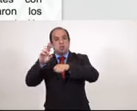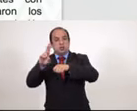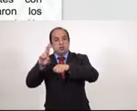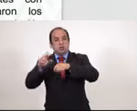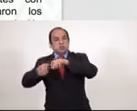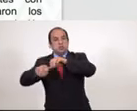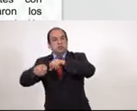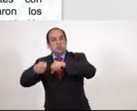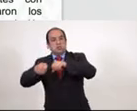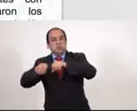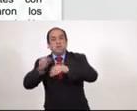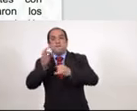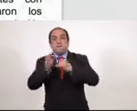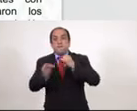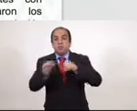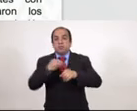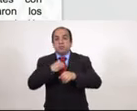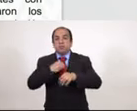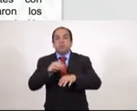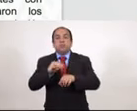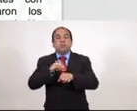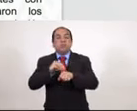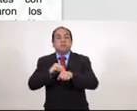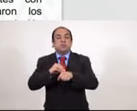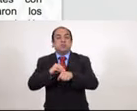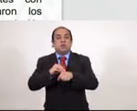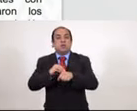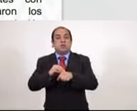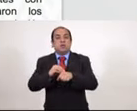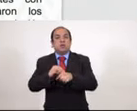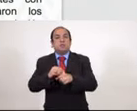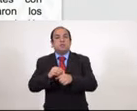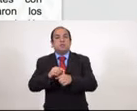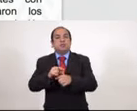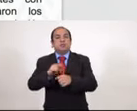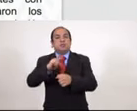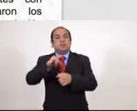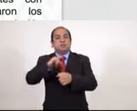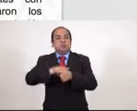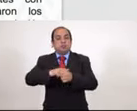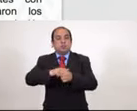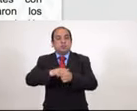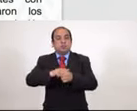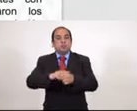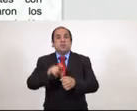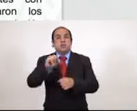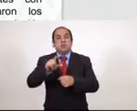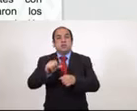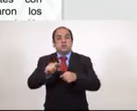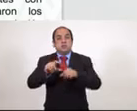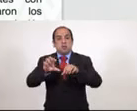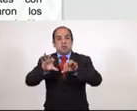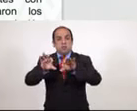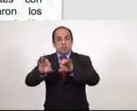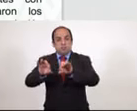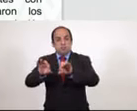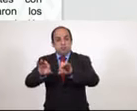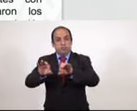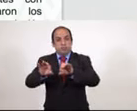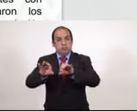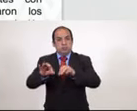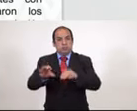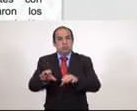Finalmente se colocaron los empaques, son los empaques de neopreno y los anillos de sujeción de esos empaques